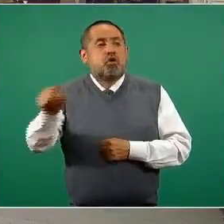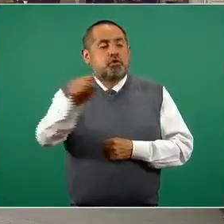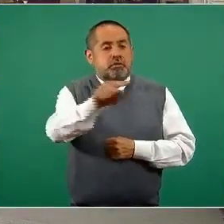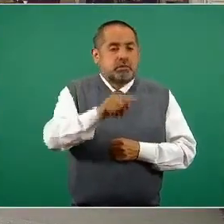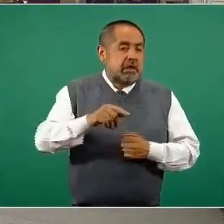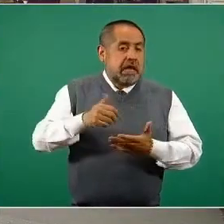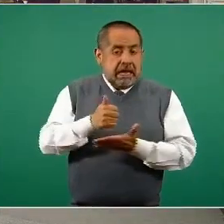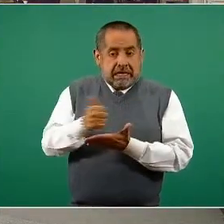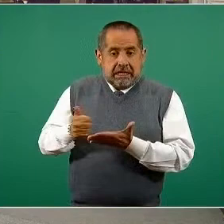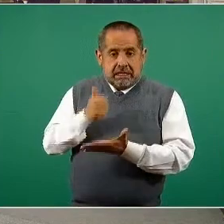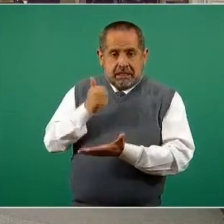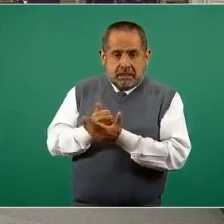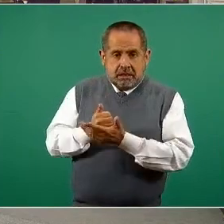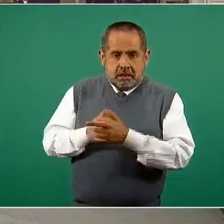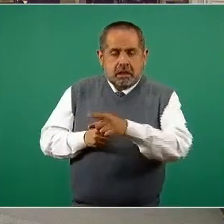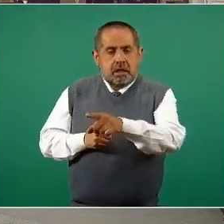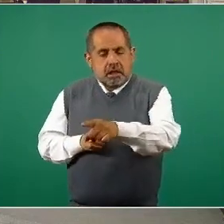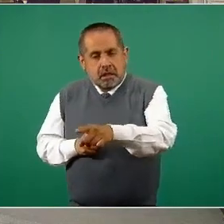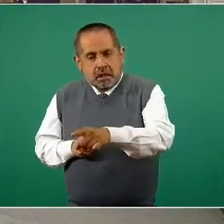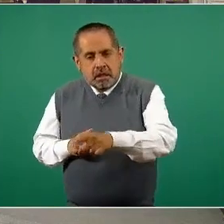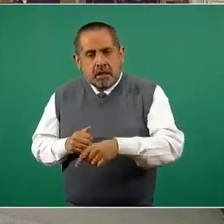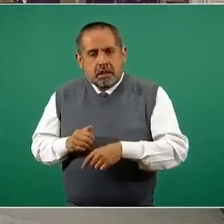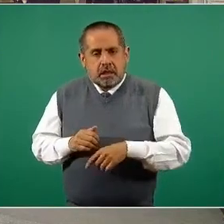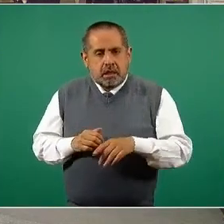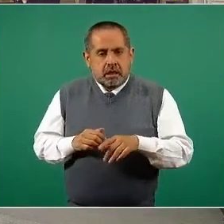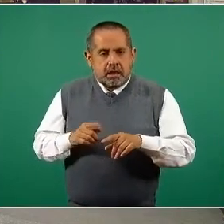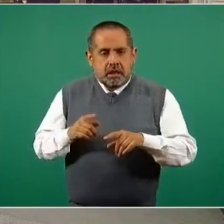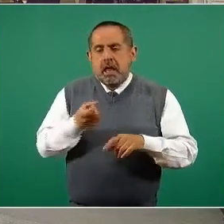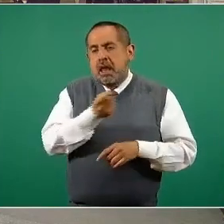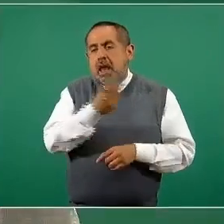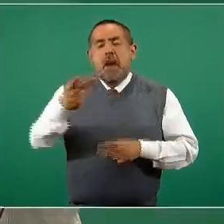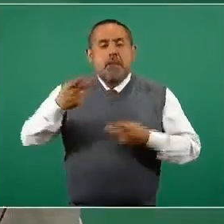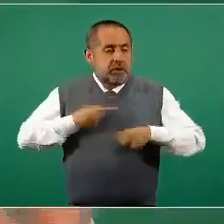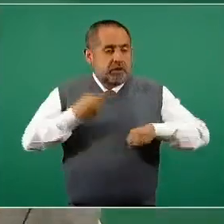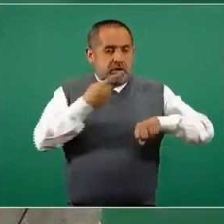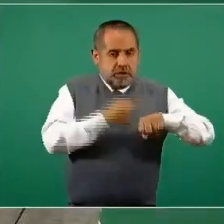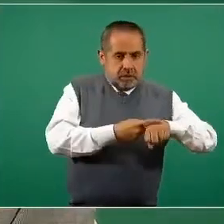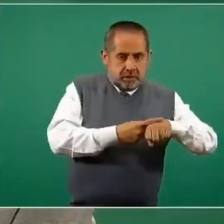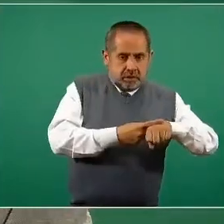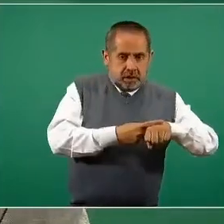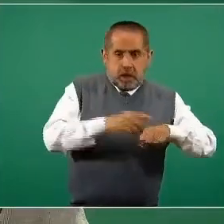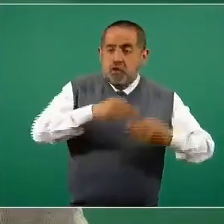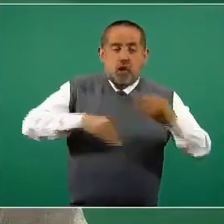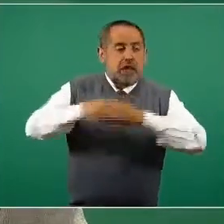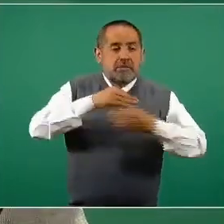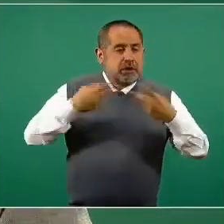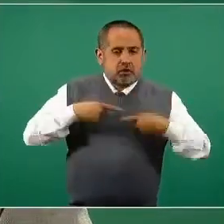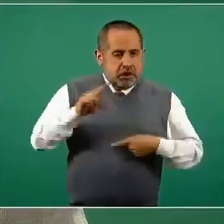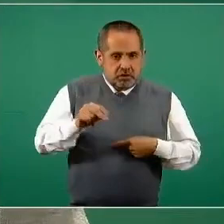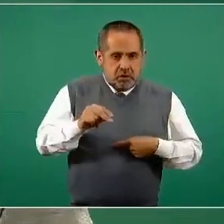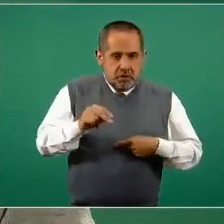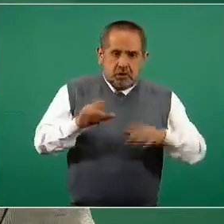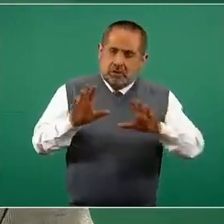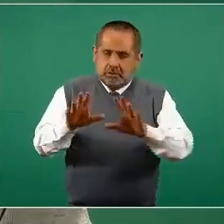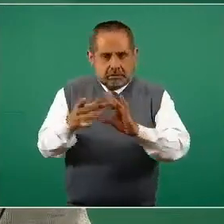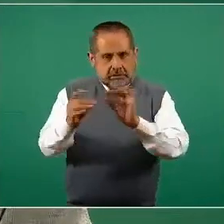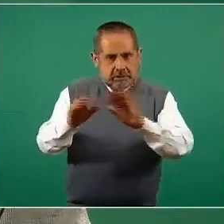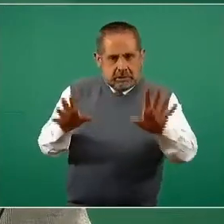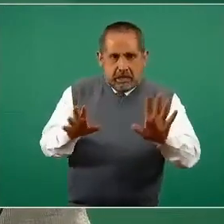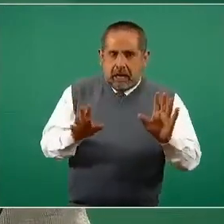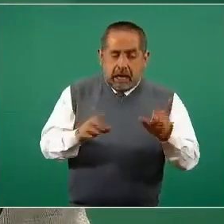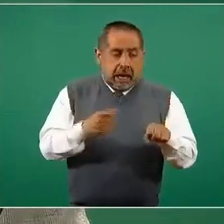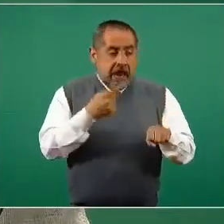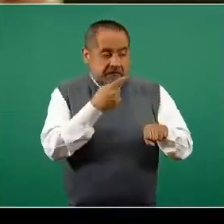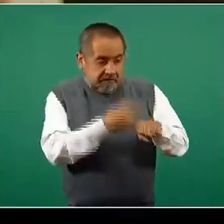del 8%. La letalidad de casos. Letalidad, entre aquellas personas que enferman, no es del total de la población. Sí, perdón. Muy importante. La letalidad,